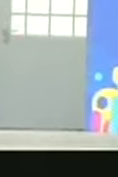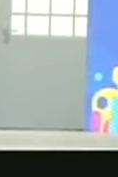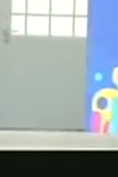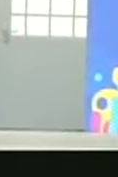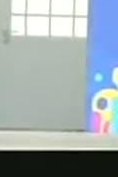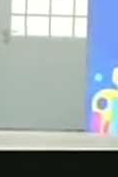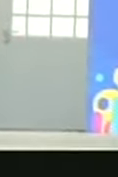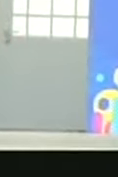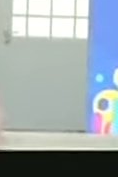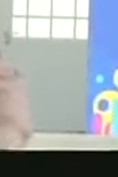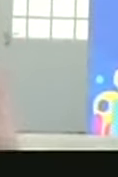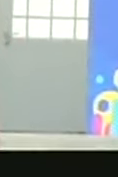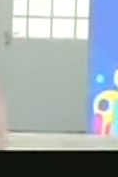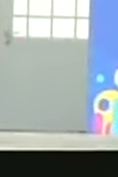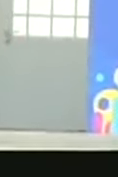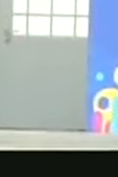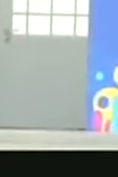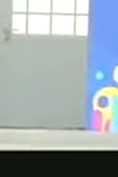conocerla.